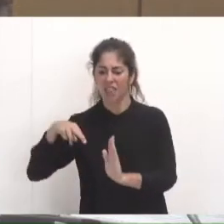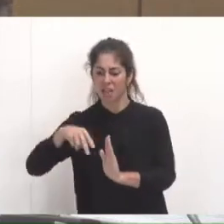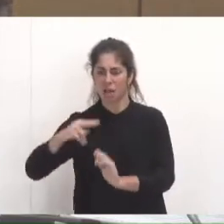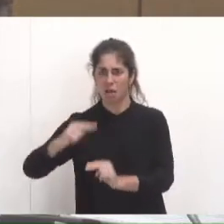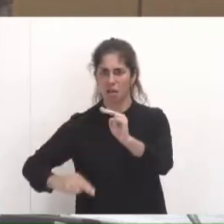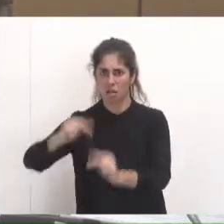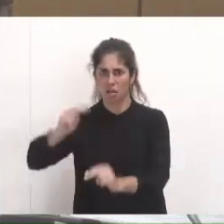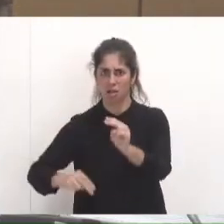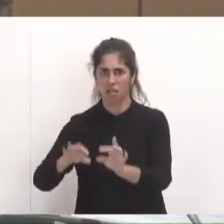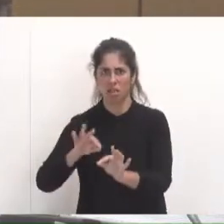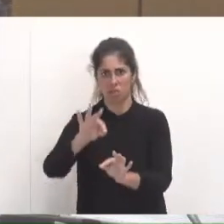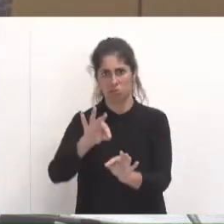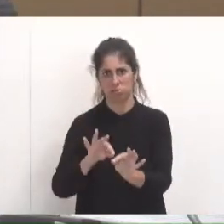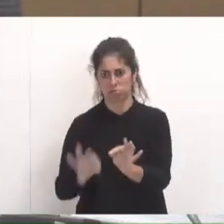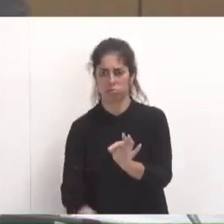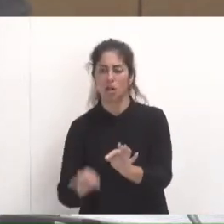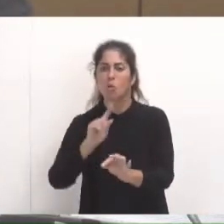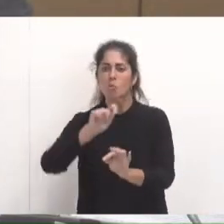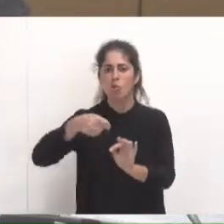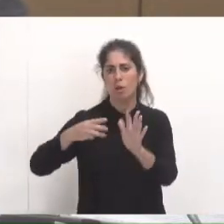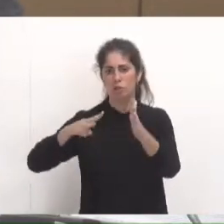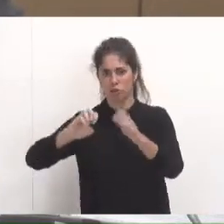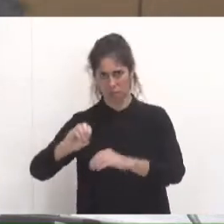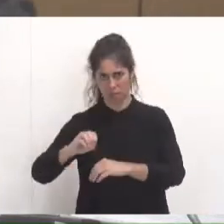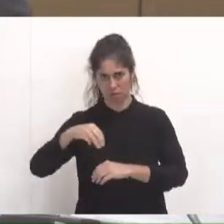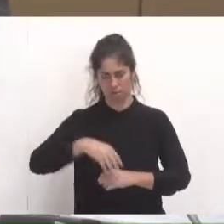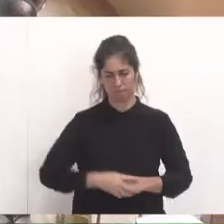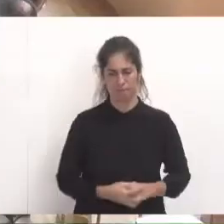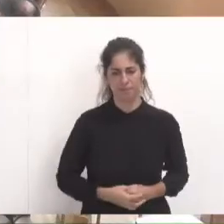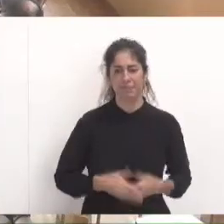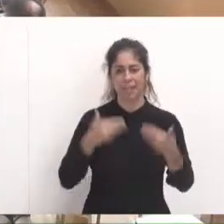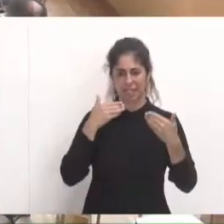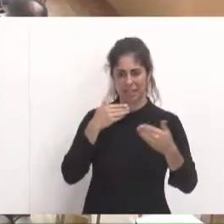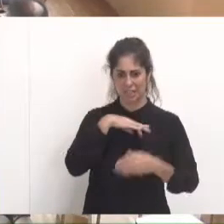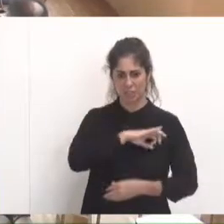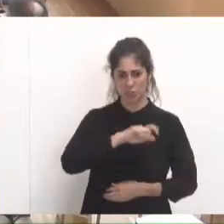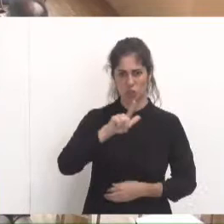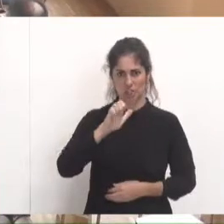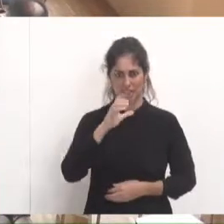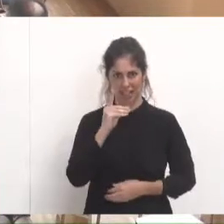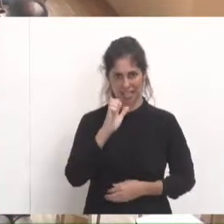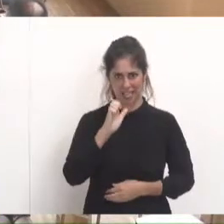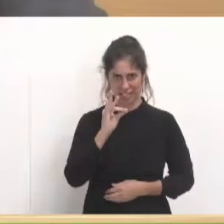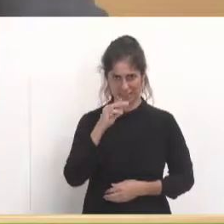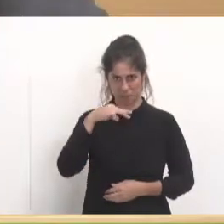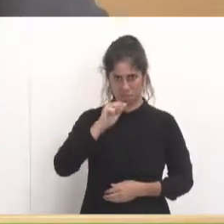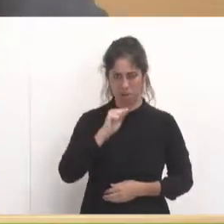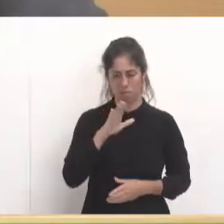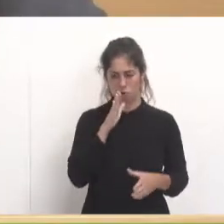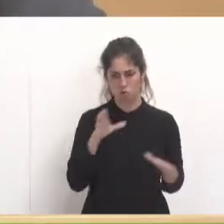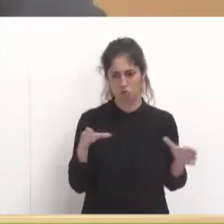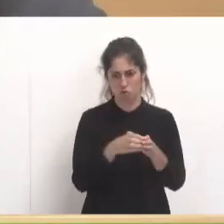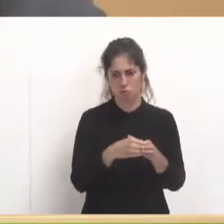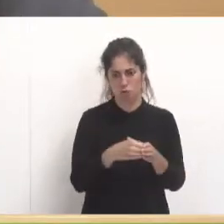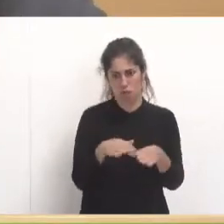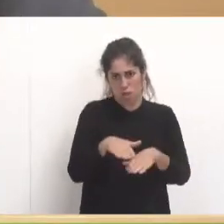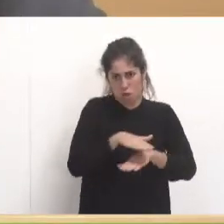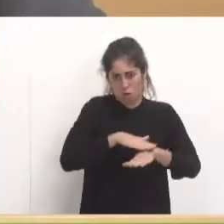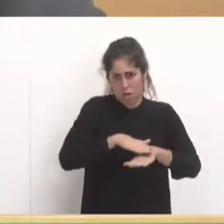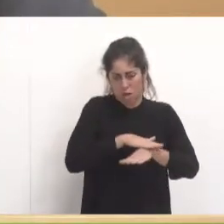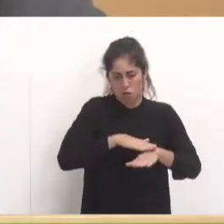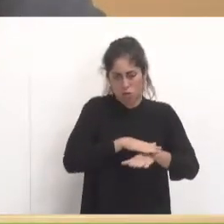1,80. Muchas gracias, señor Ledesma. Por el Grupo de Gobierno. Sí,